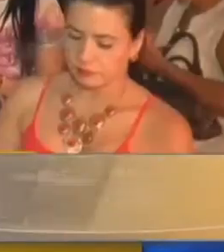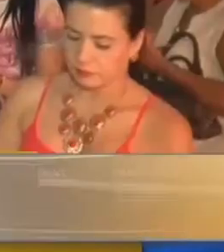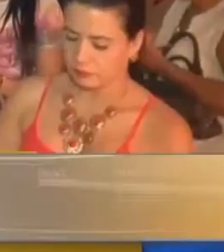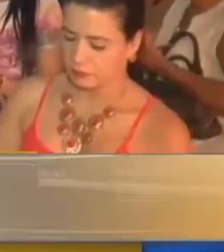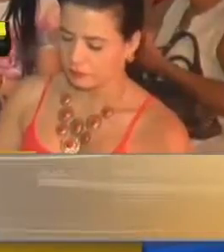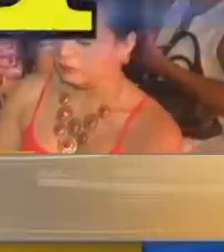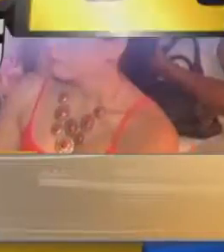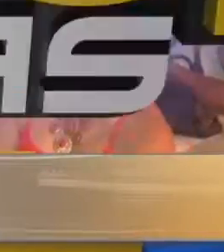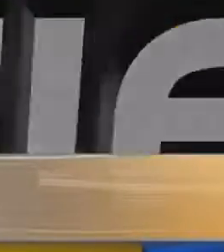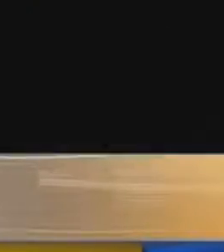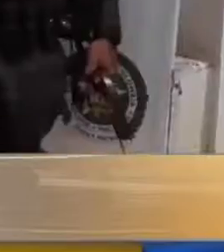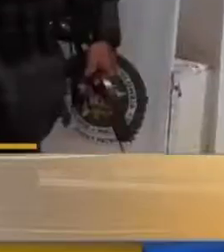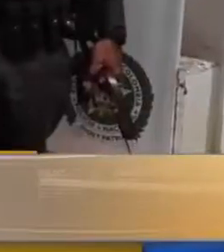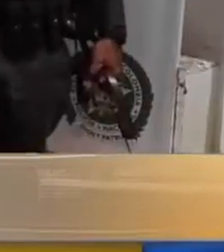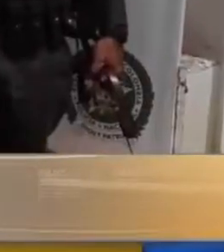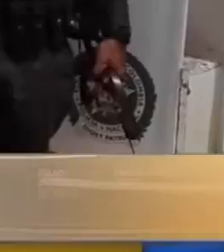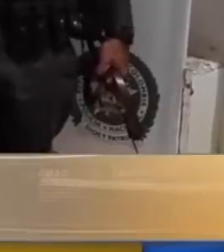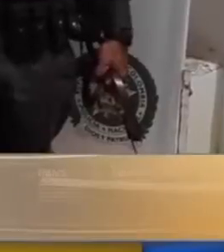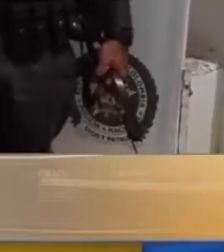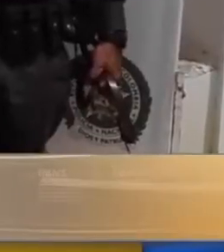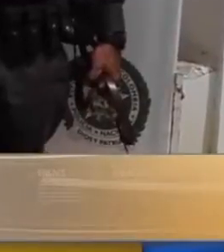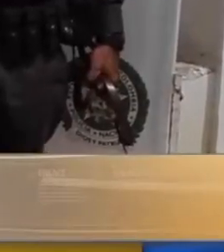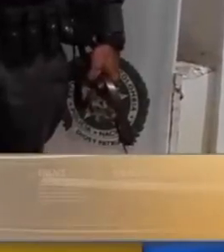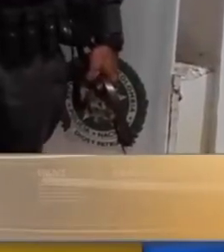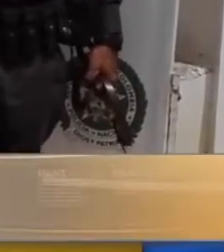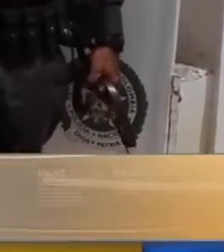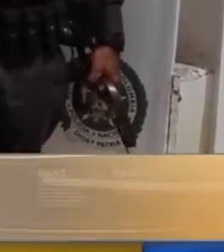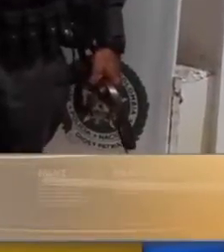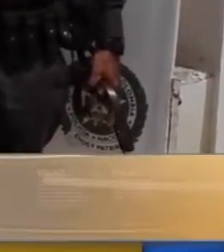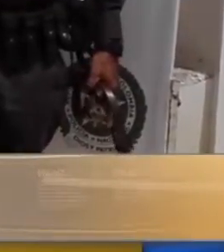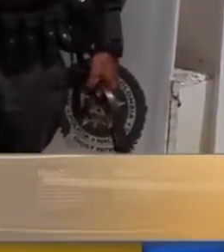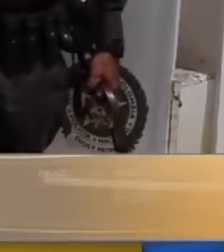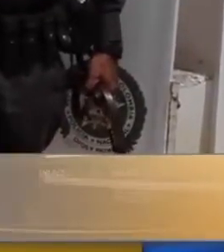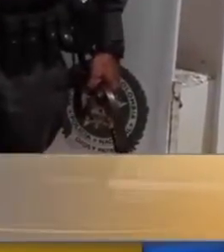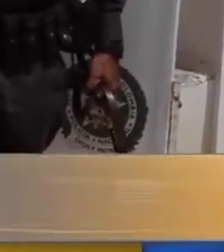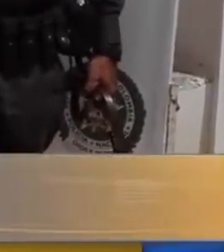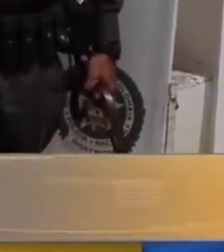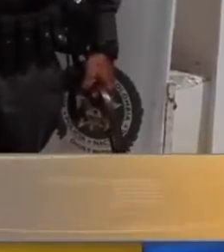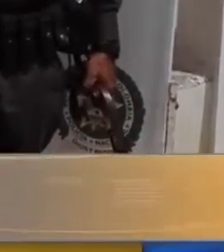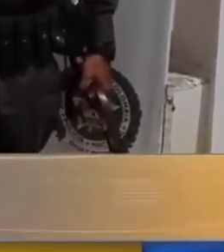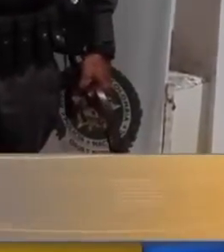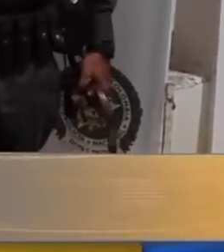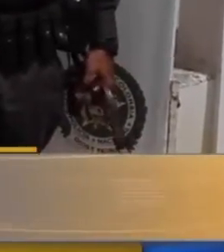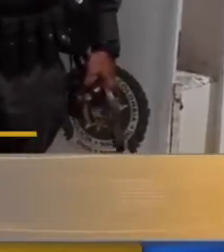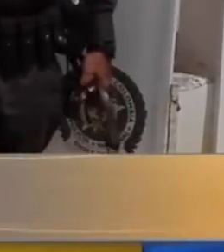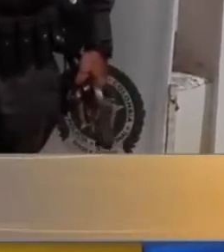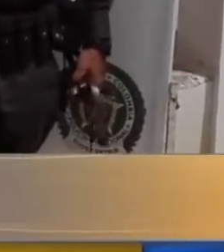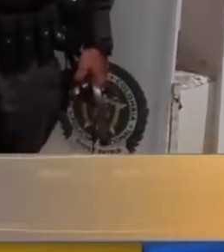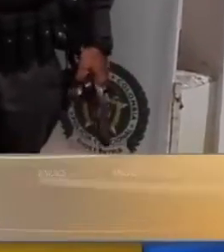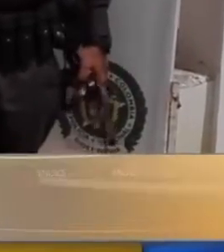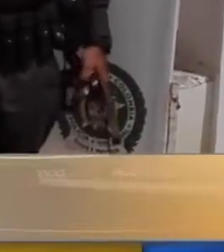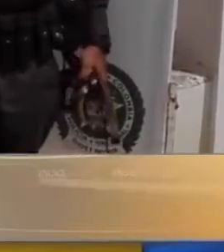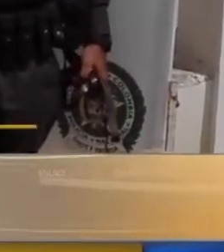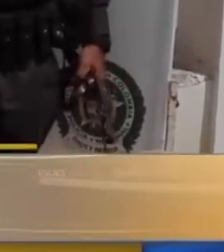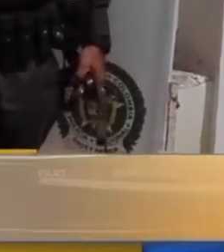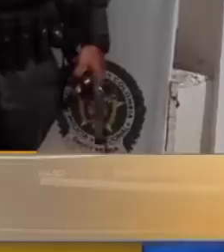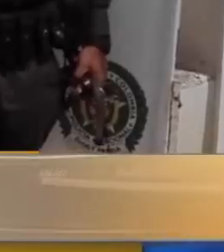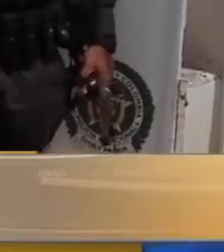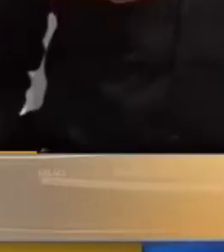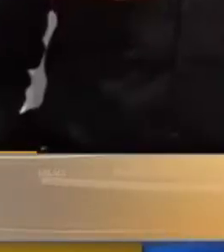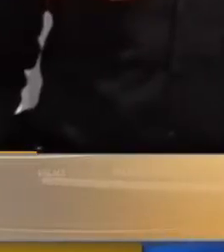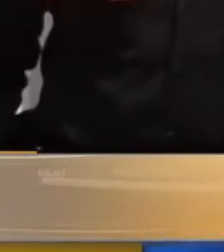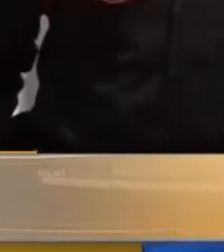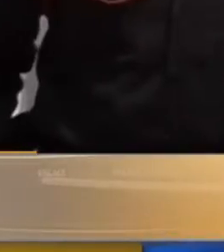para participar del seminario. Tres personas, entre ellas dos mujeres y un hombre, fueron capturados por la policía por el delito de tráfico de estupefacientes.